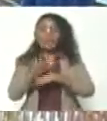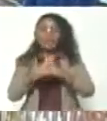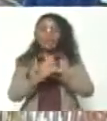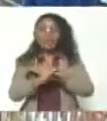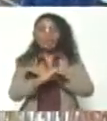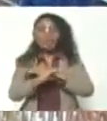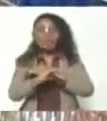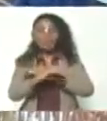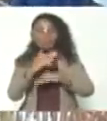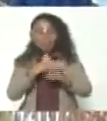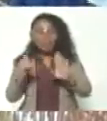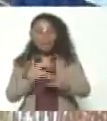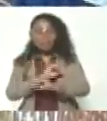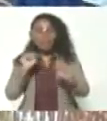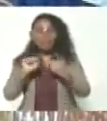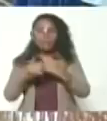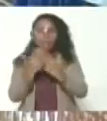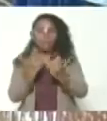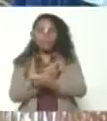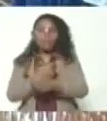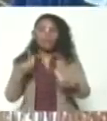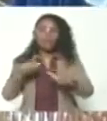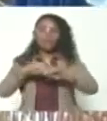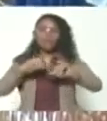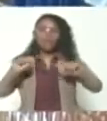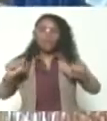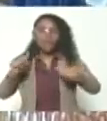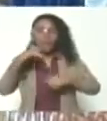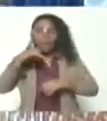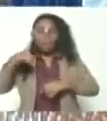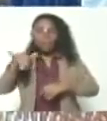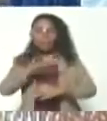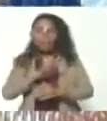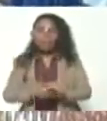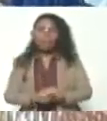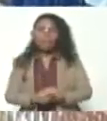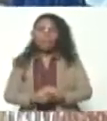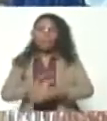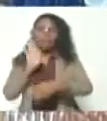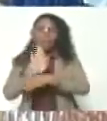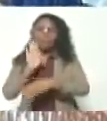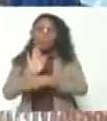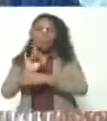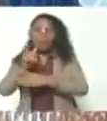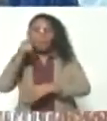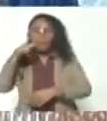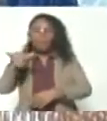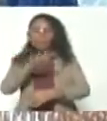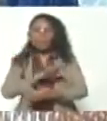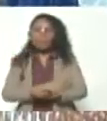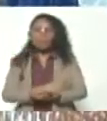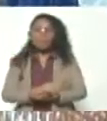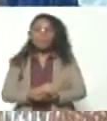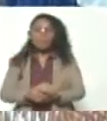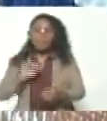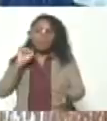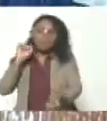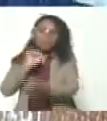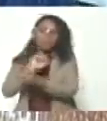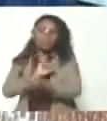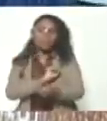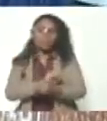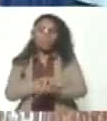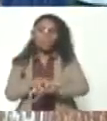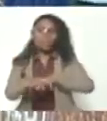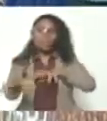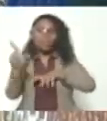para liberar el territorio, para liberar al pueblo, para proteger al pueblo y para capturar a la mayoría